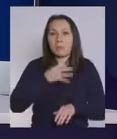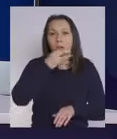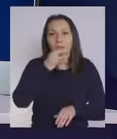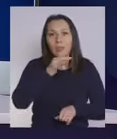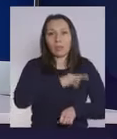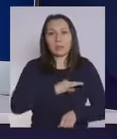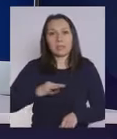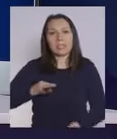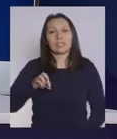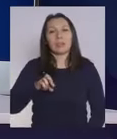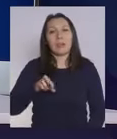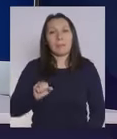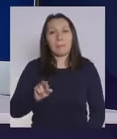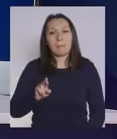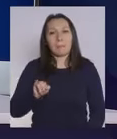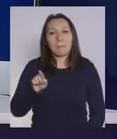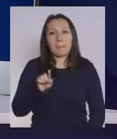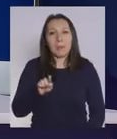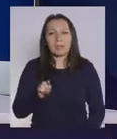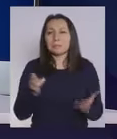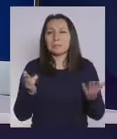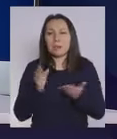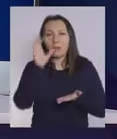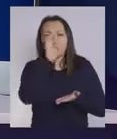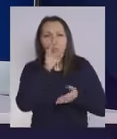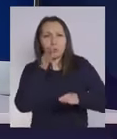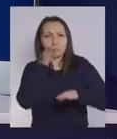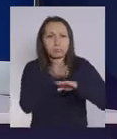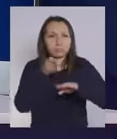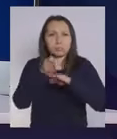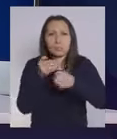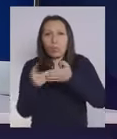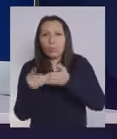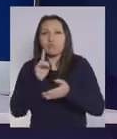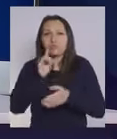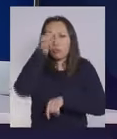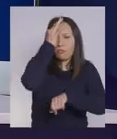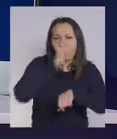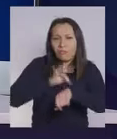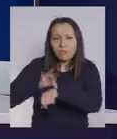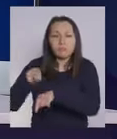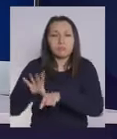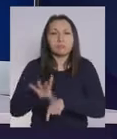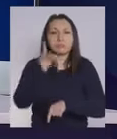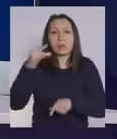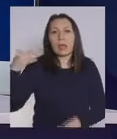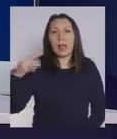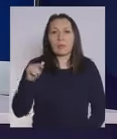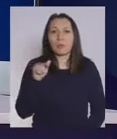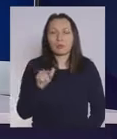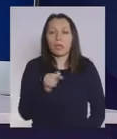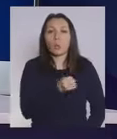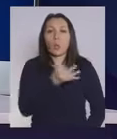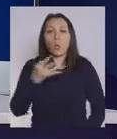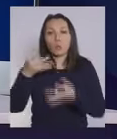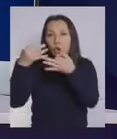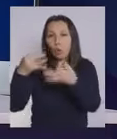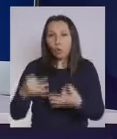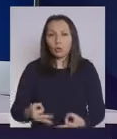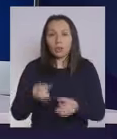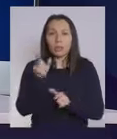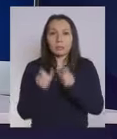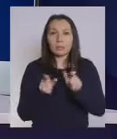el ministro París en esto de la búsqueda activa de casos y la importancia que está teniendo en el número total de